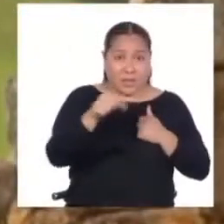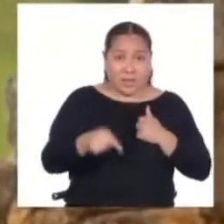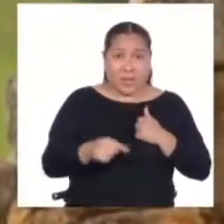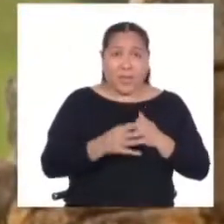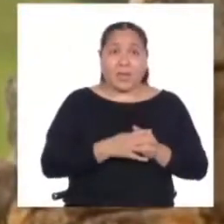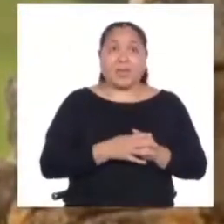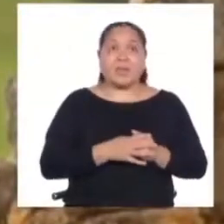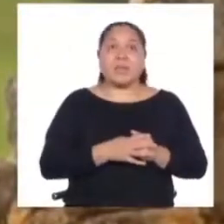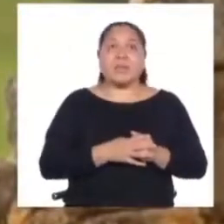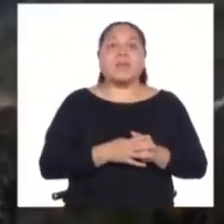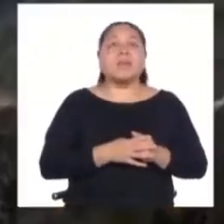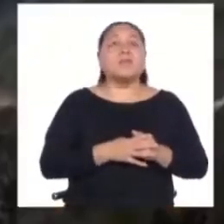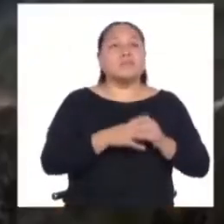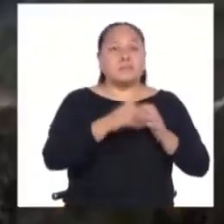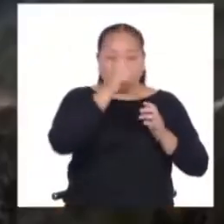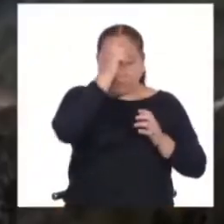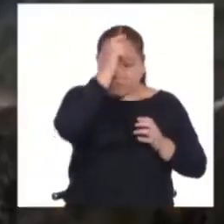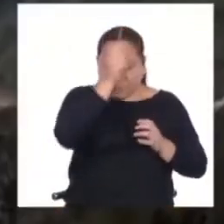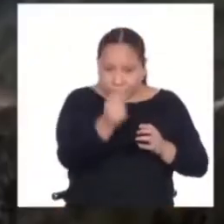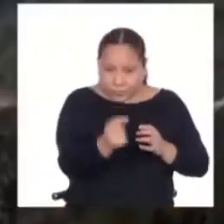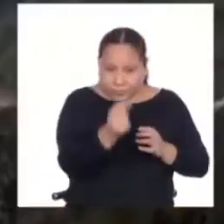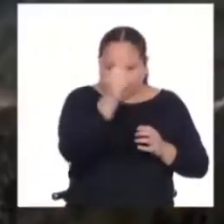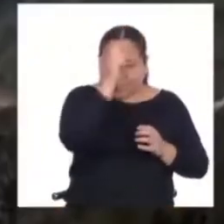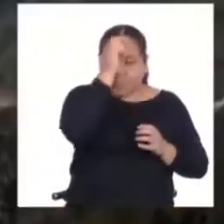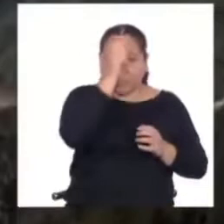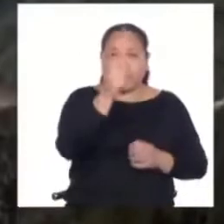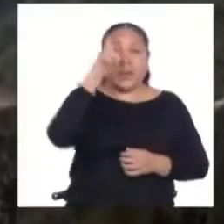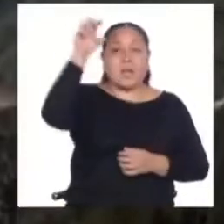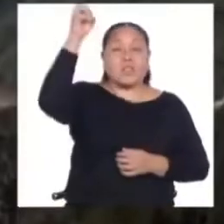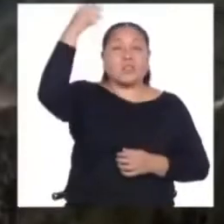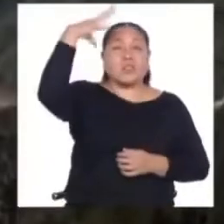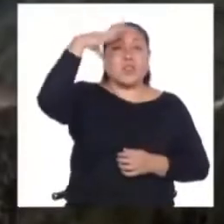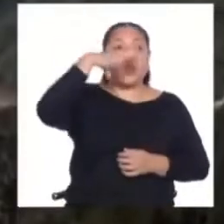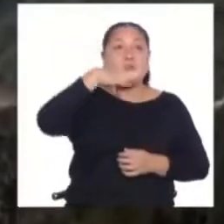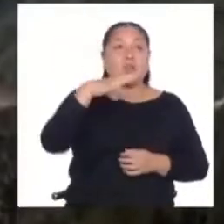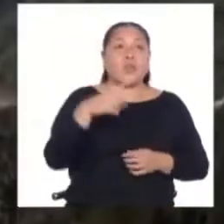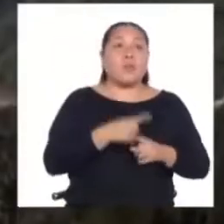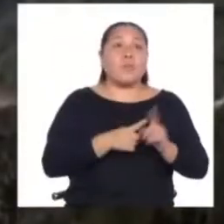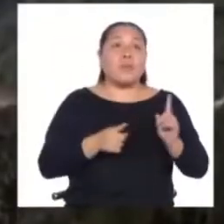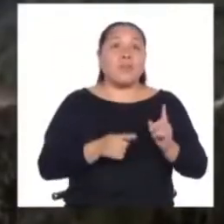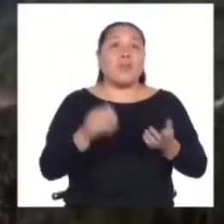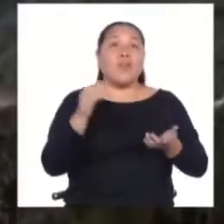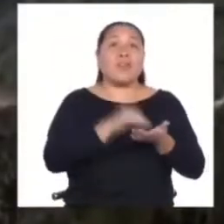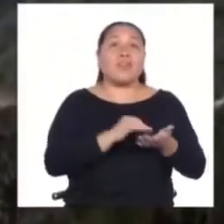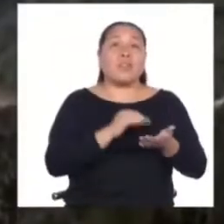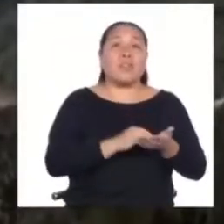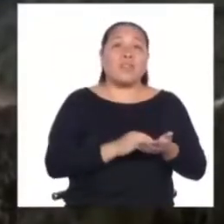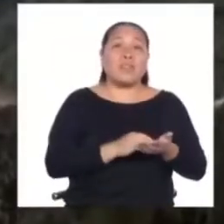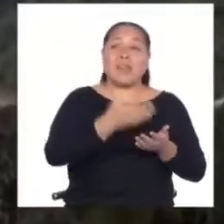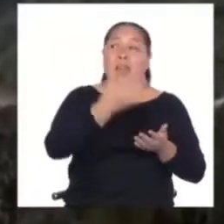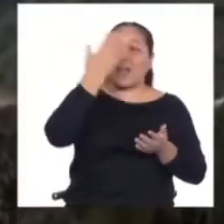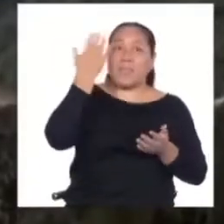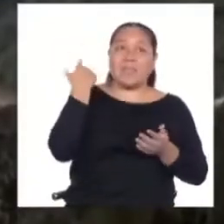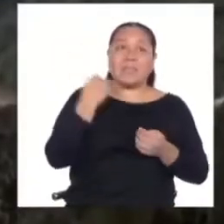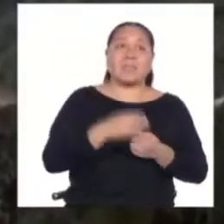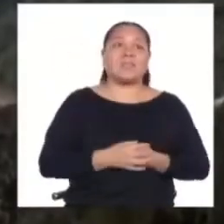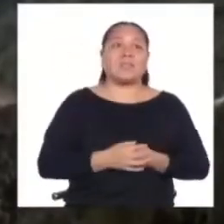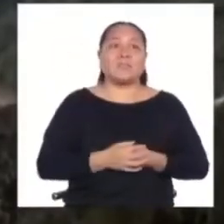desarrolla culto al sol, pero vuelve al culto original, a Punchao.